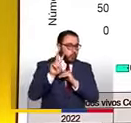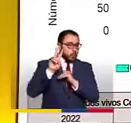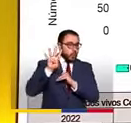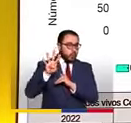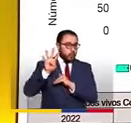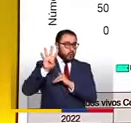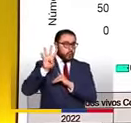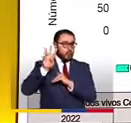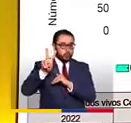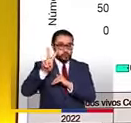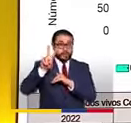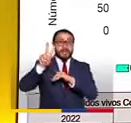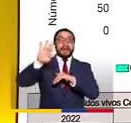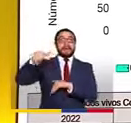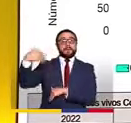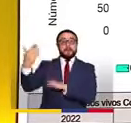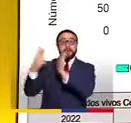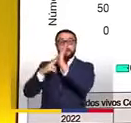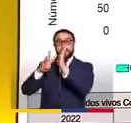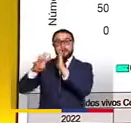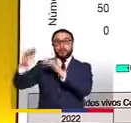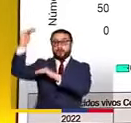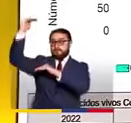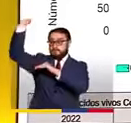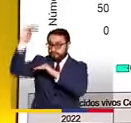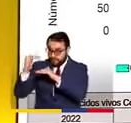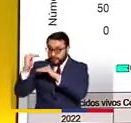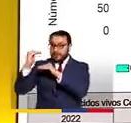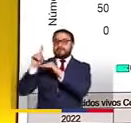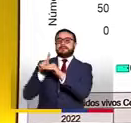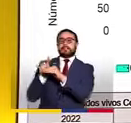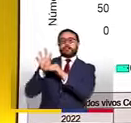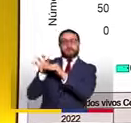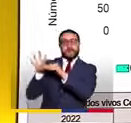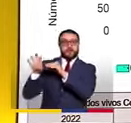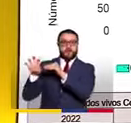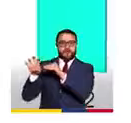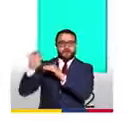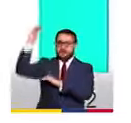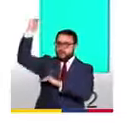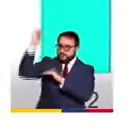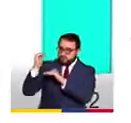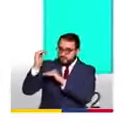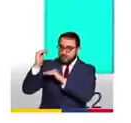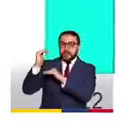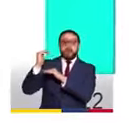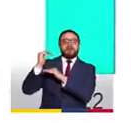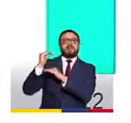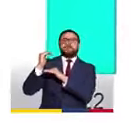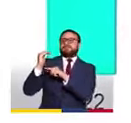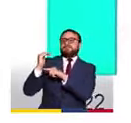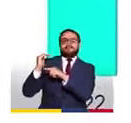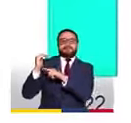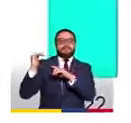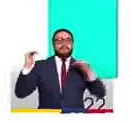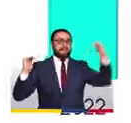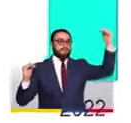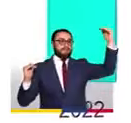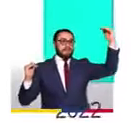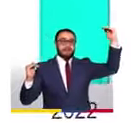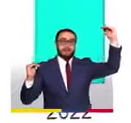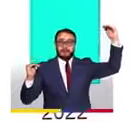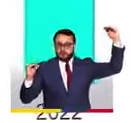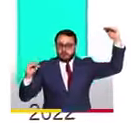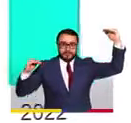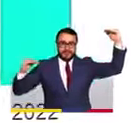bajó más en el 2024 a 199. Esto ya da una disminución de